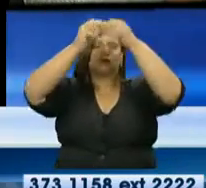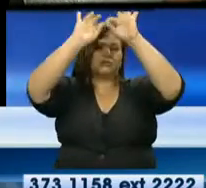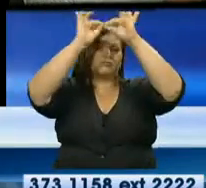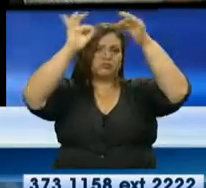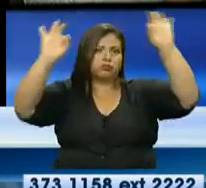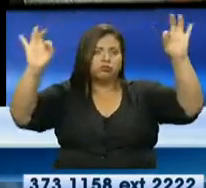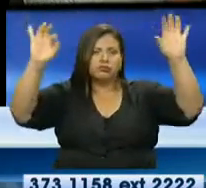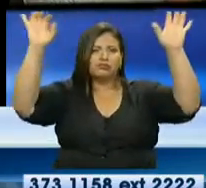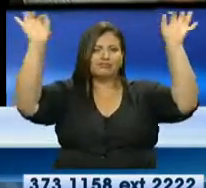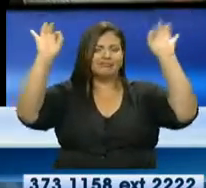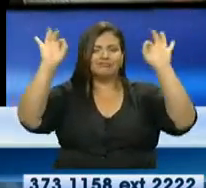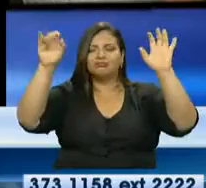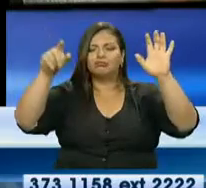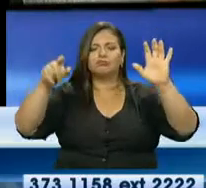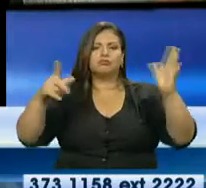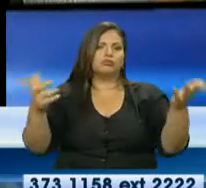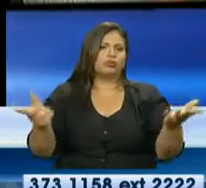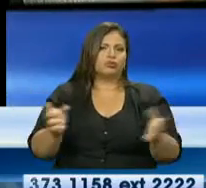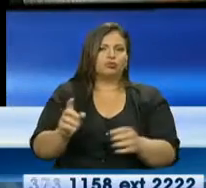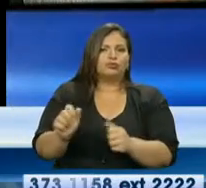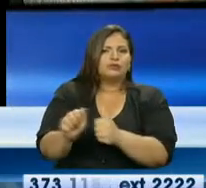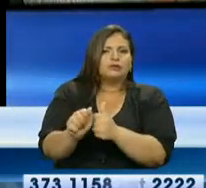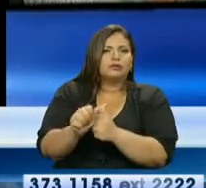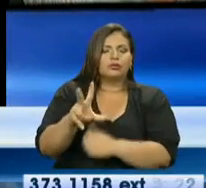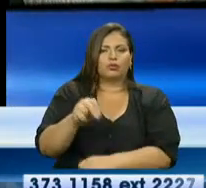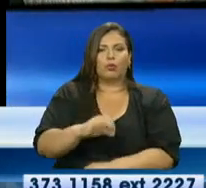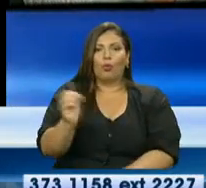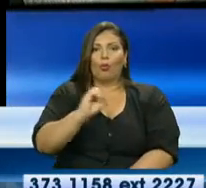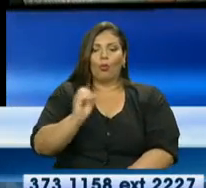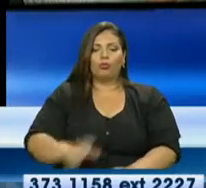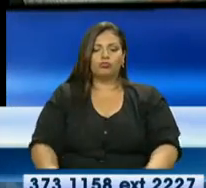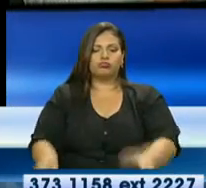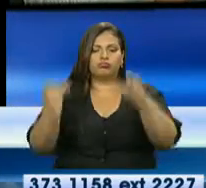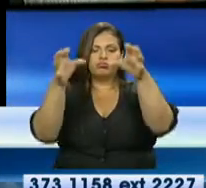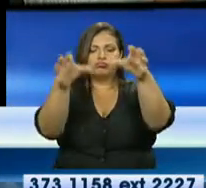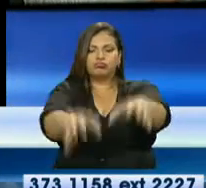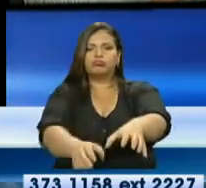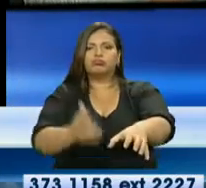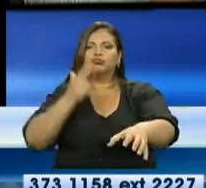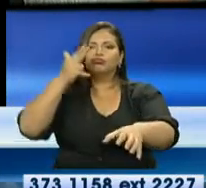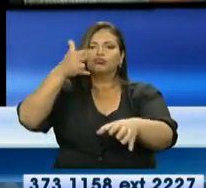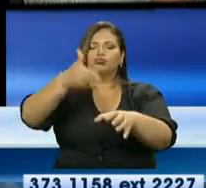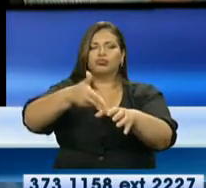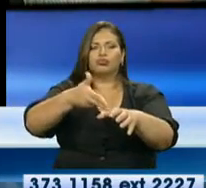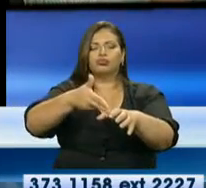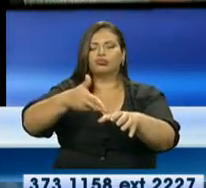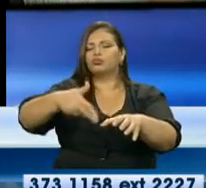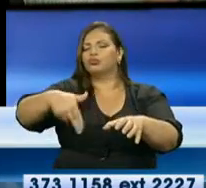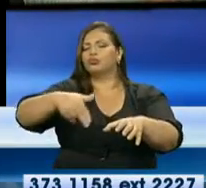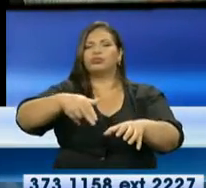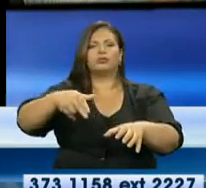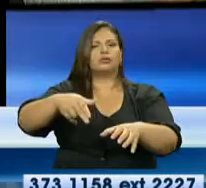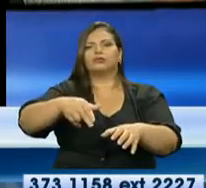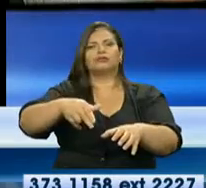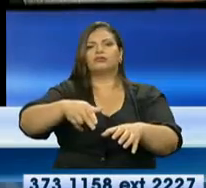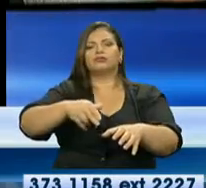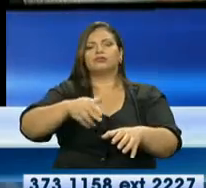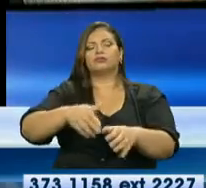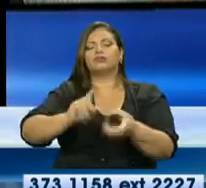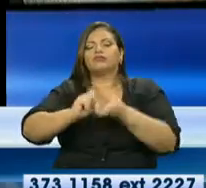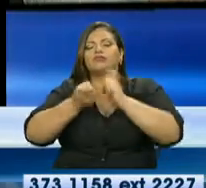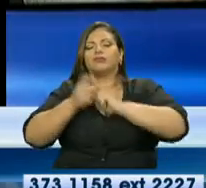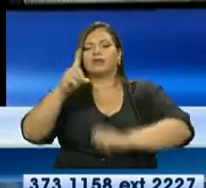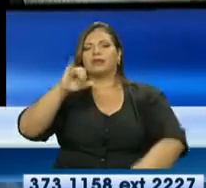viejos, utilicen diésel en vez de gasolina, para esto de aquí minimizar un poco el riesgo